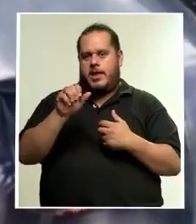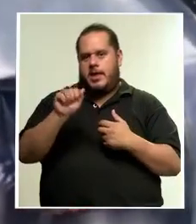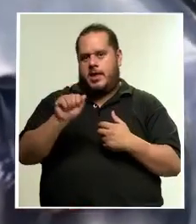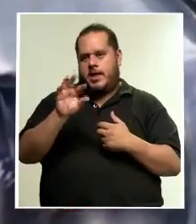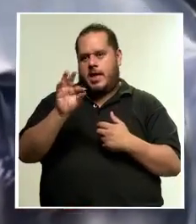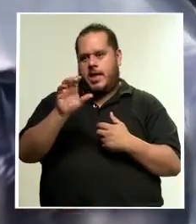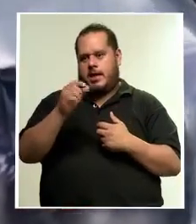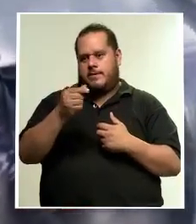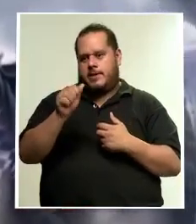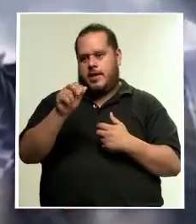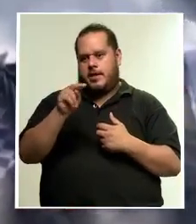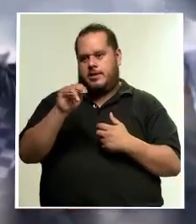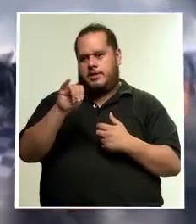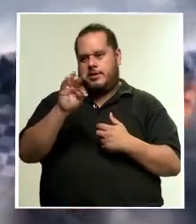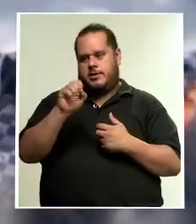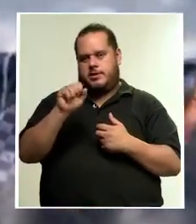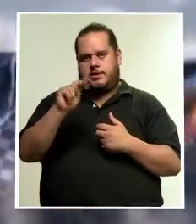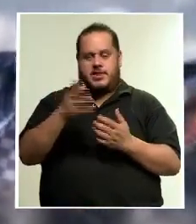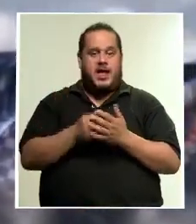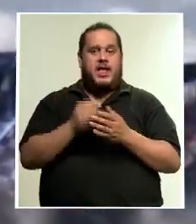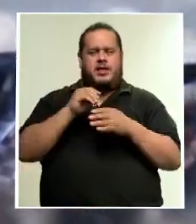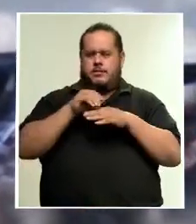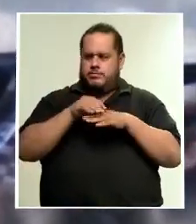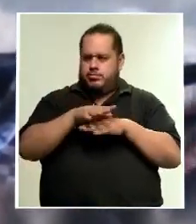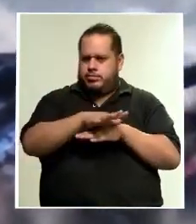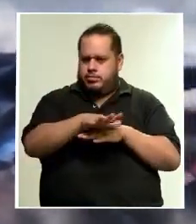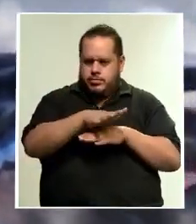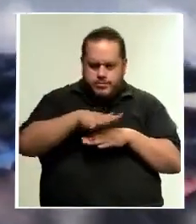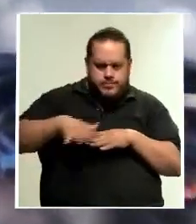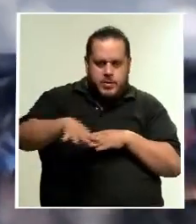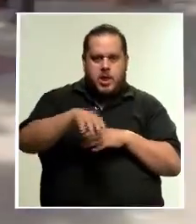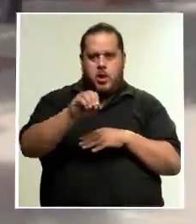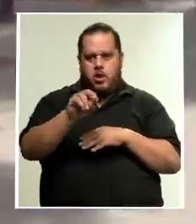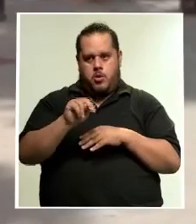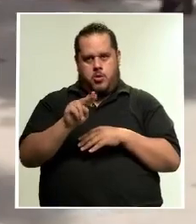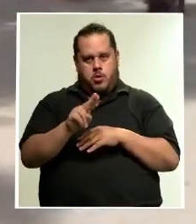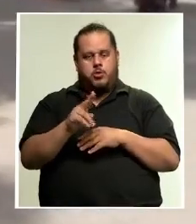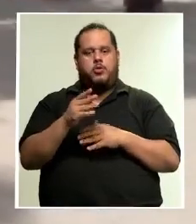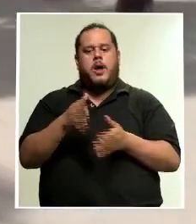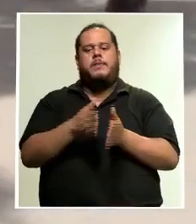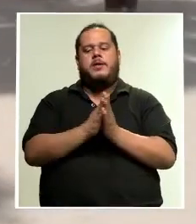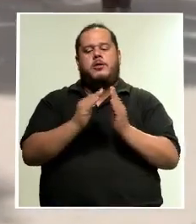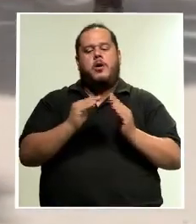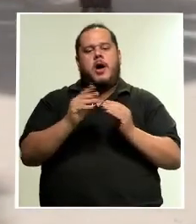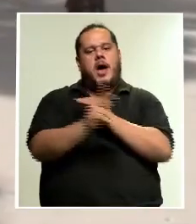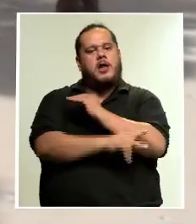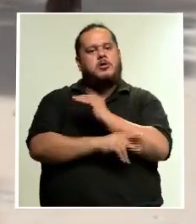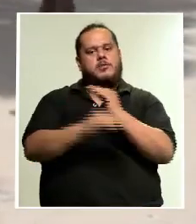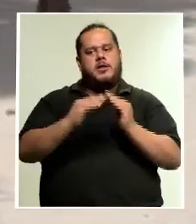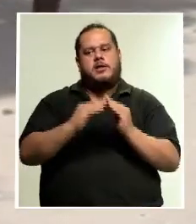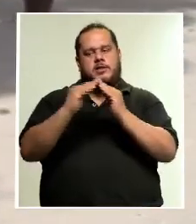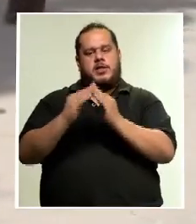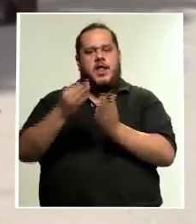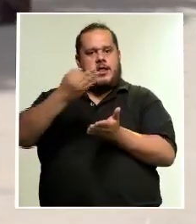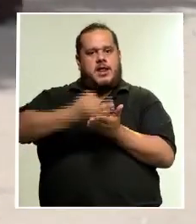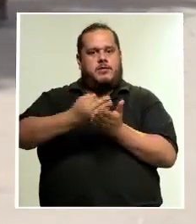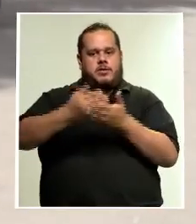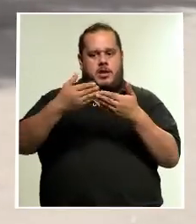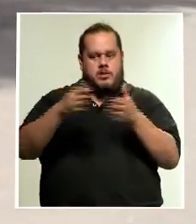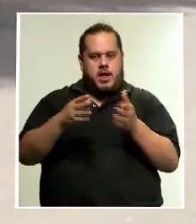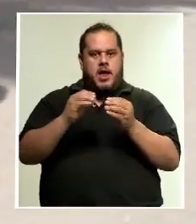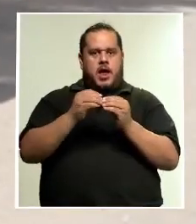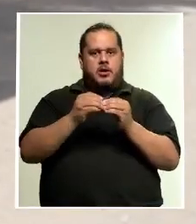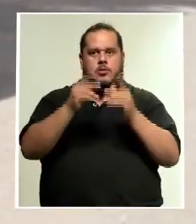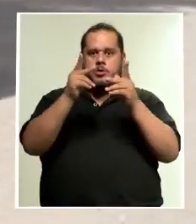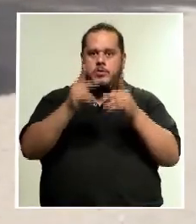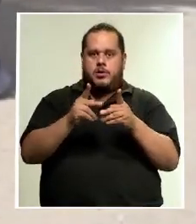El conflicto en Afganistán se extiende a la región. La ONU ha pedido a los países vecinos que mantengan las fronteras abiertas debido al número de